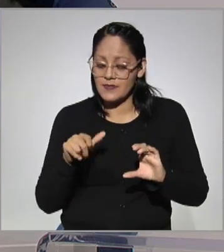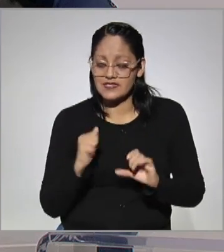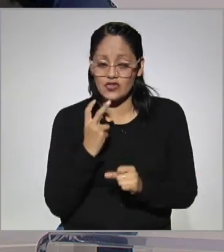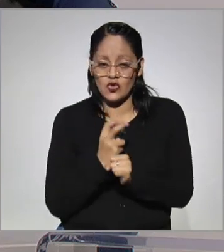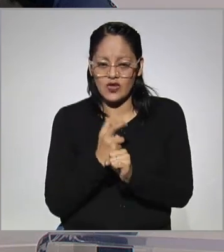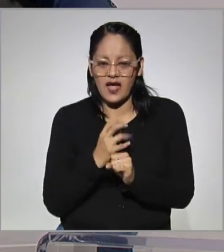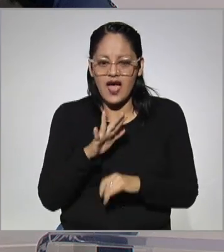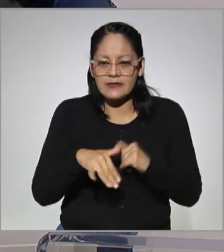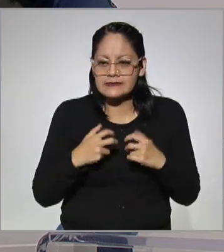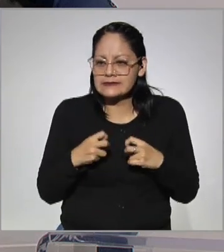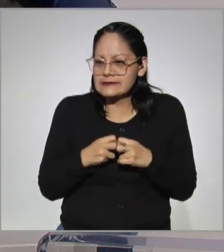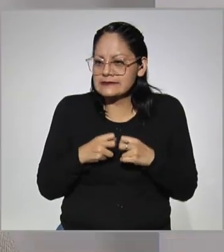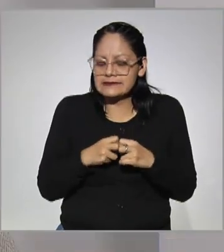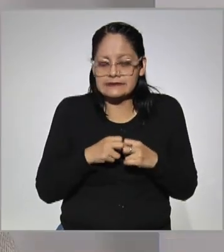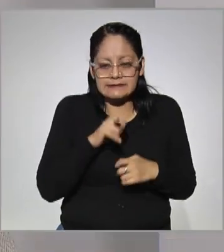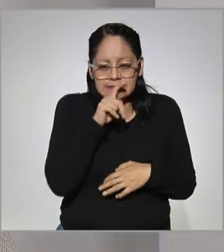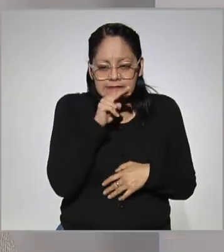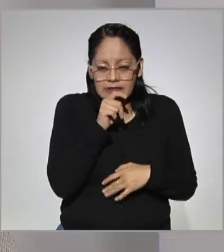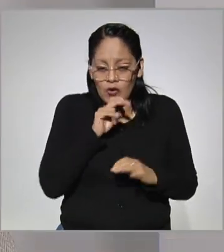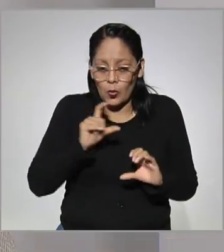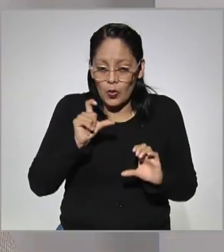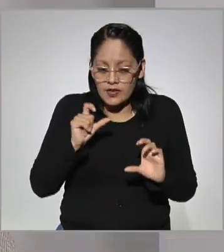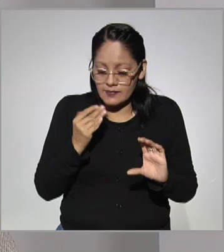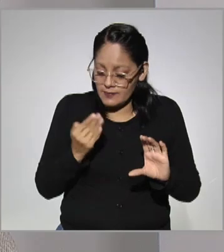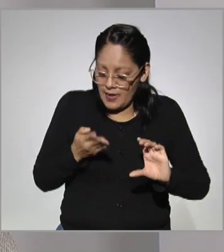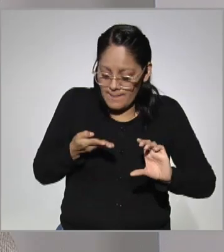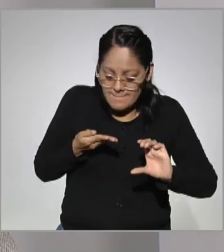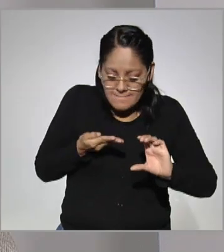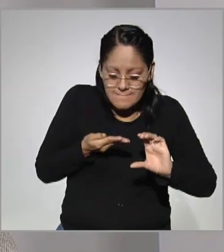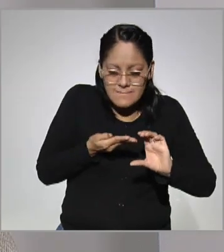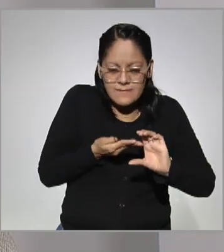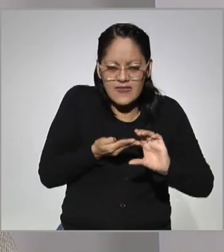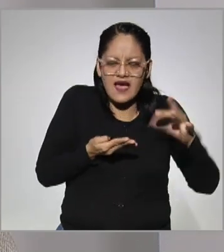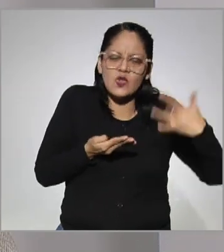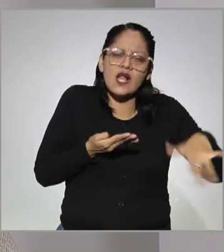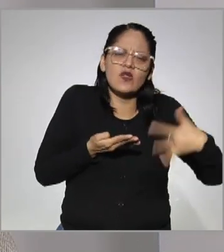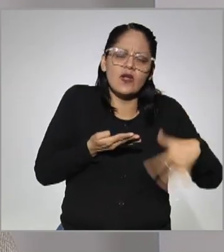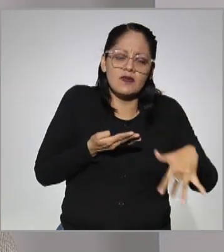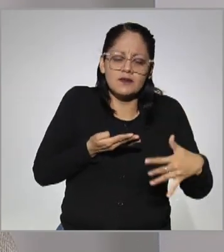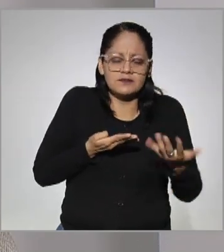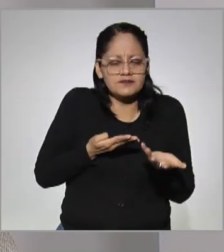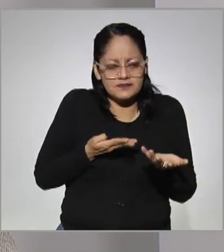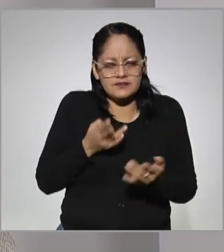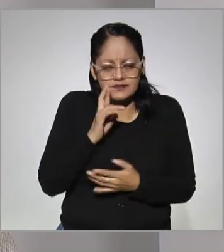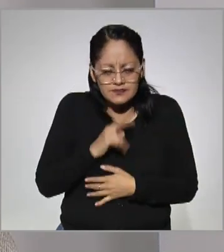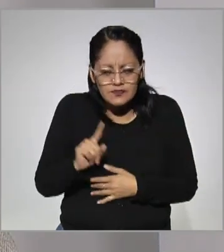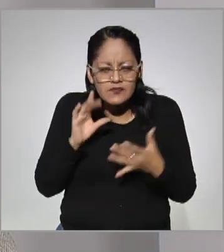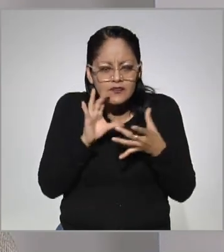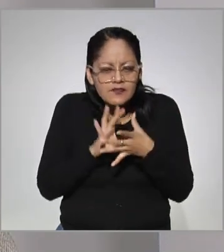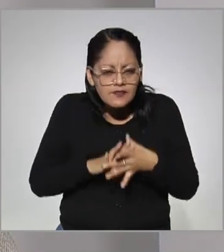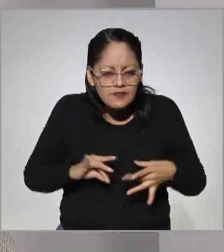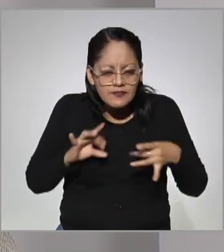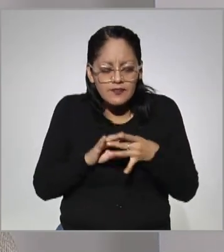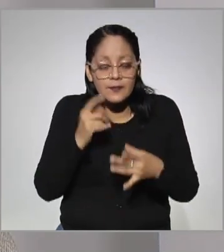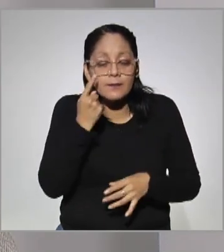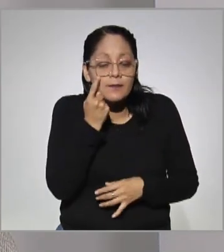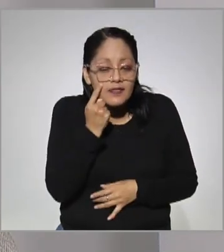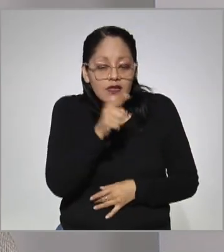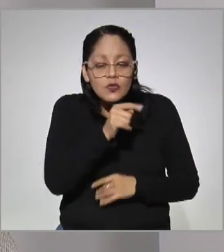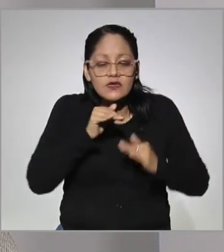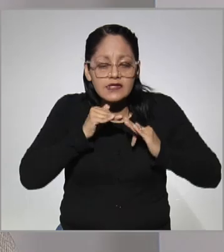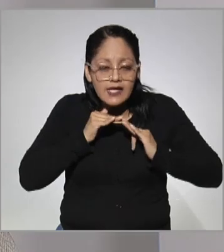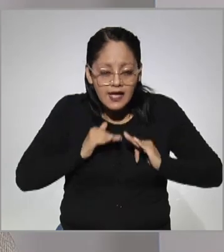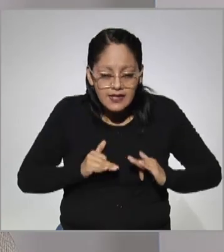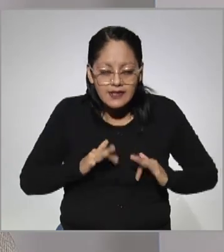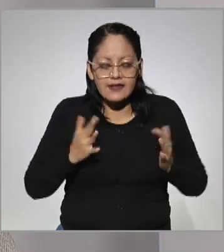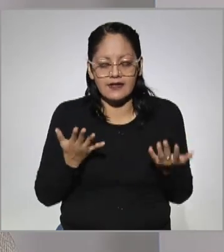súper tensas y solamente el introducir el espejo les causa molestia. Entonces el estarles explicando, el decirles, mira, relájate, sí